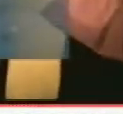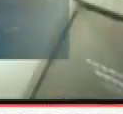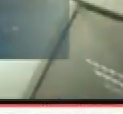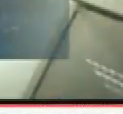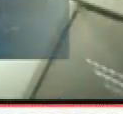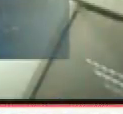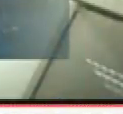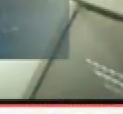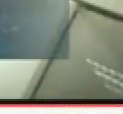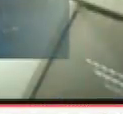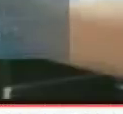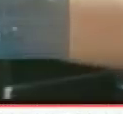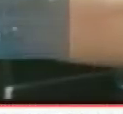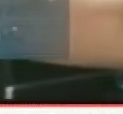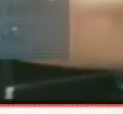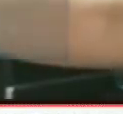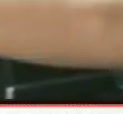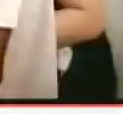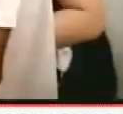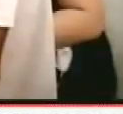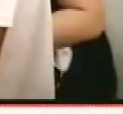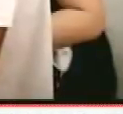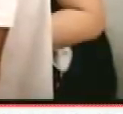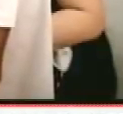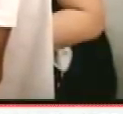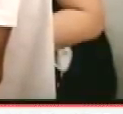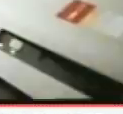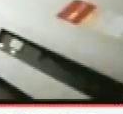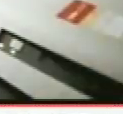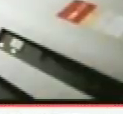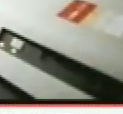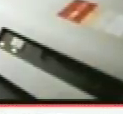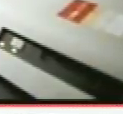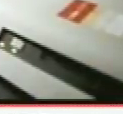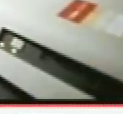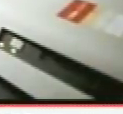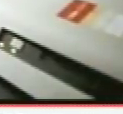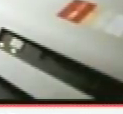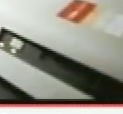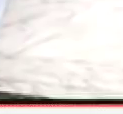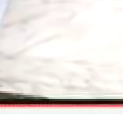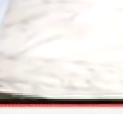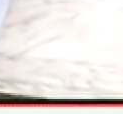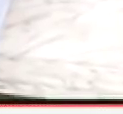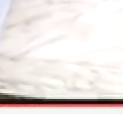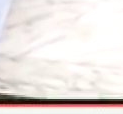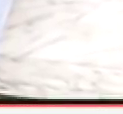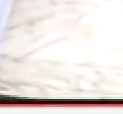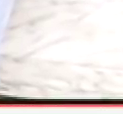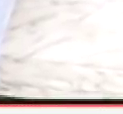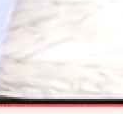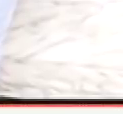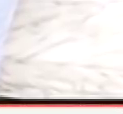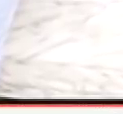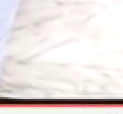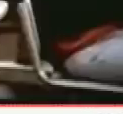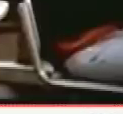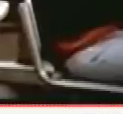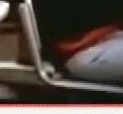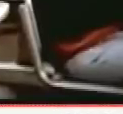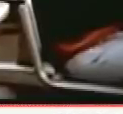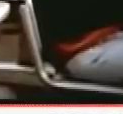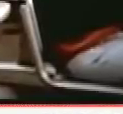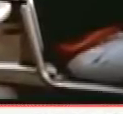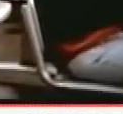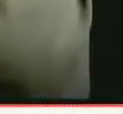disciplina, el ímpetu y la vocación de servicio que identifican al talento humano del Banco de Venezuela constituyen una gestión que se traduce